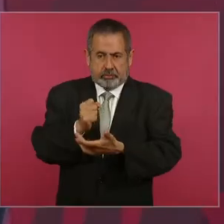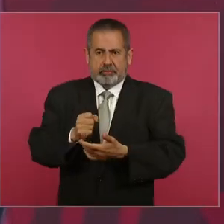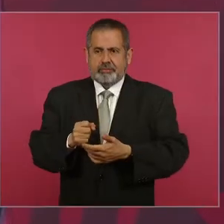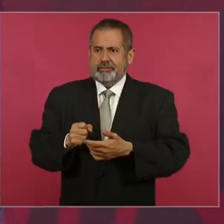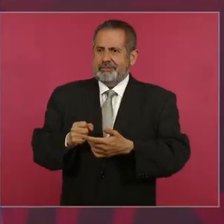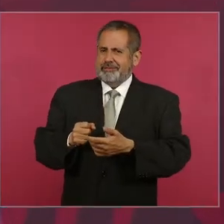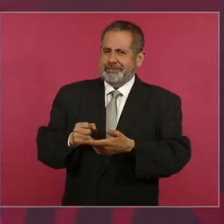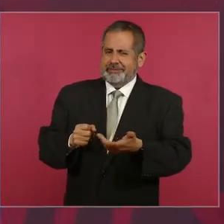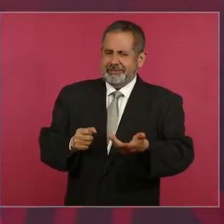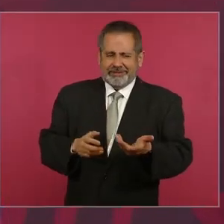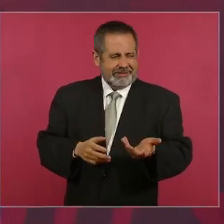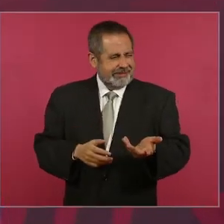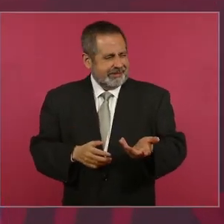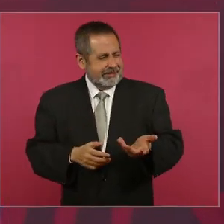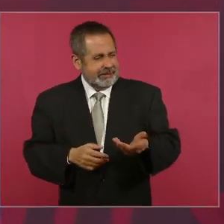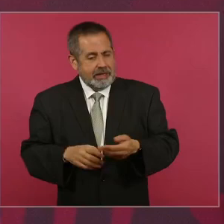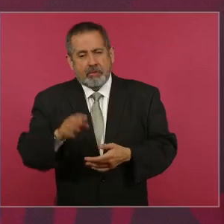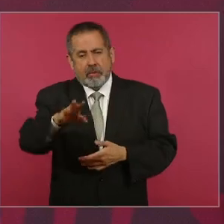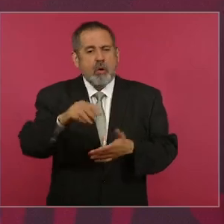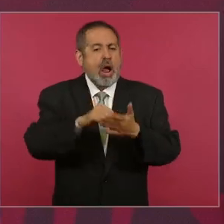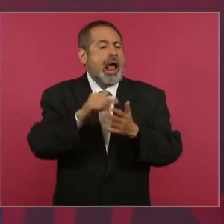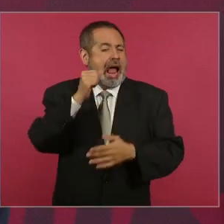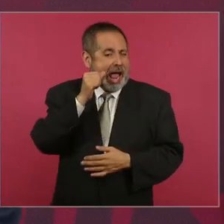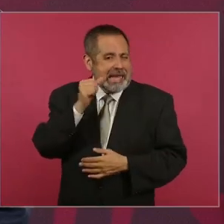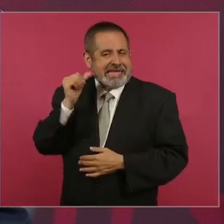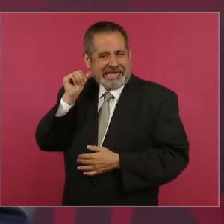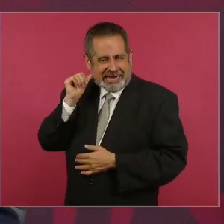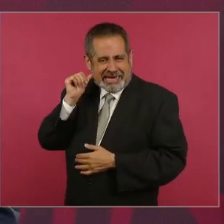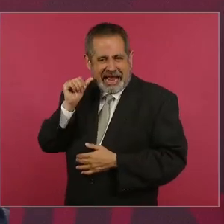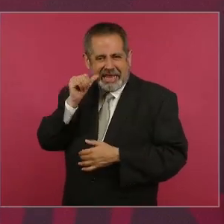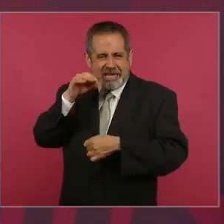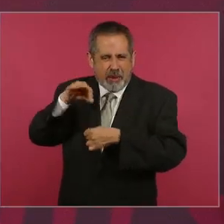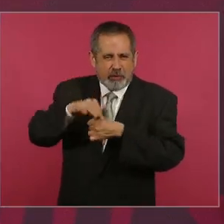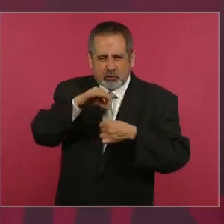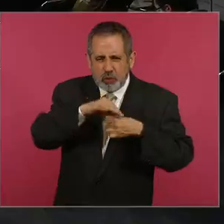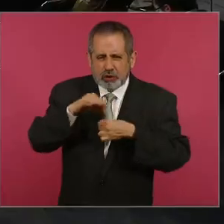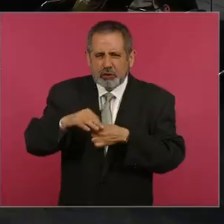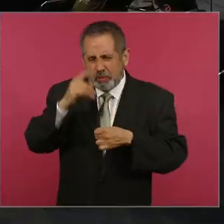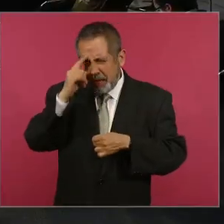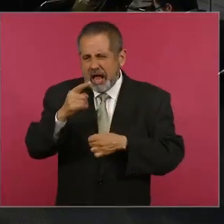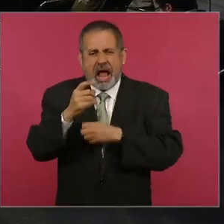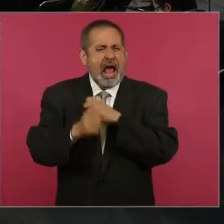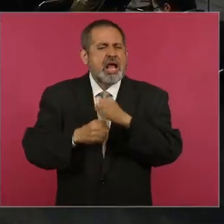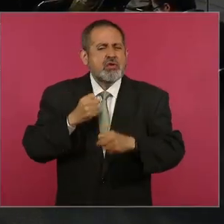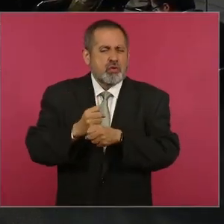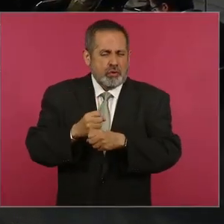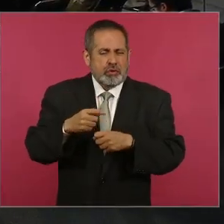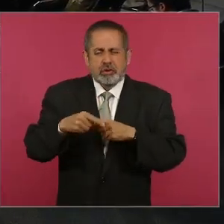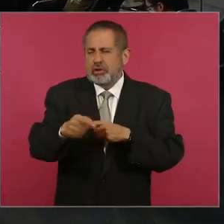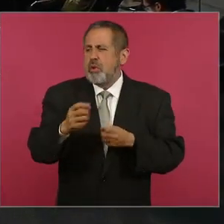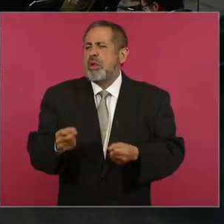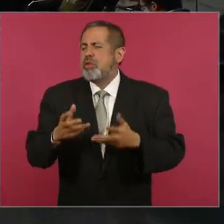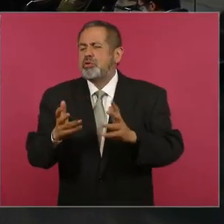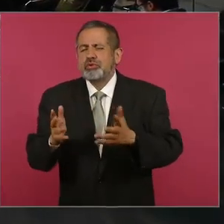Ayer se votó el presupuesto para el año próximo. ¿Cuántos votos fueron?